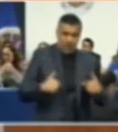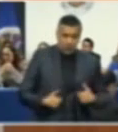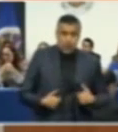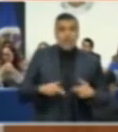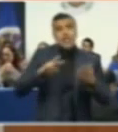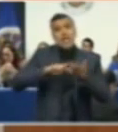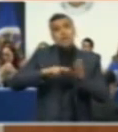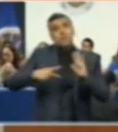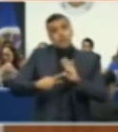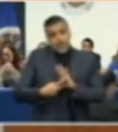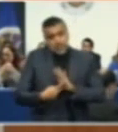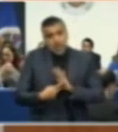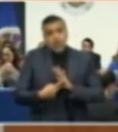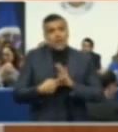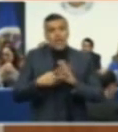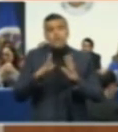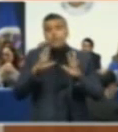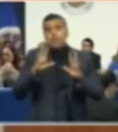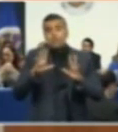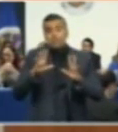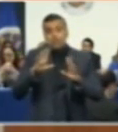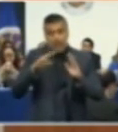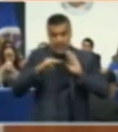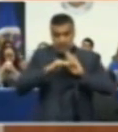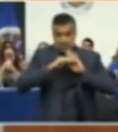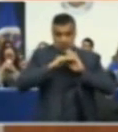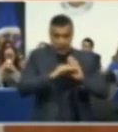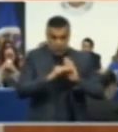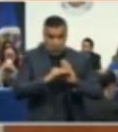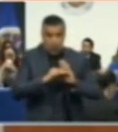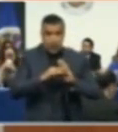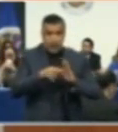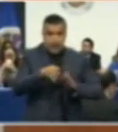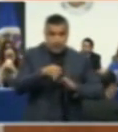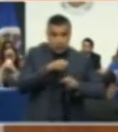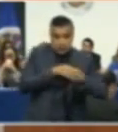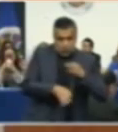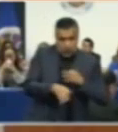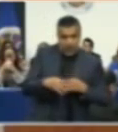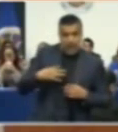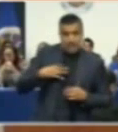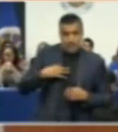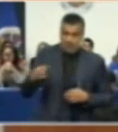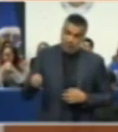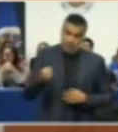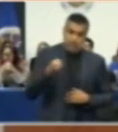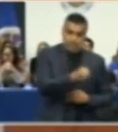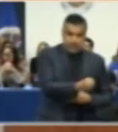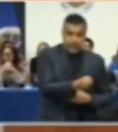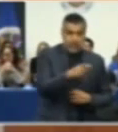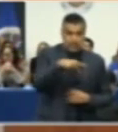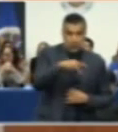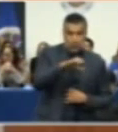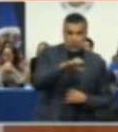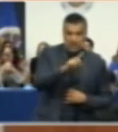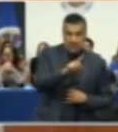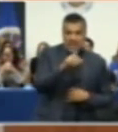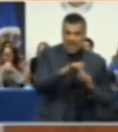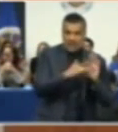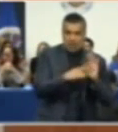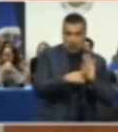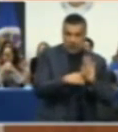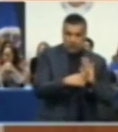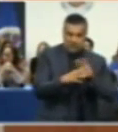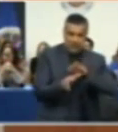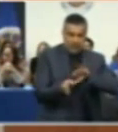e implica dejar atrás el modelo de sustitución de la voluntad de las personas con discapacidad